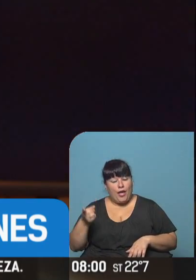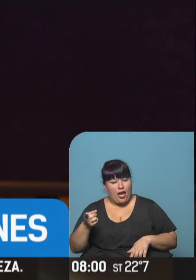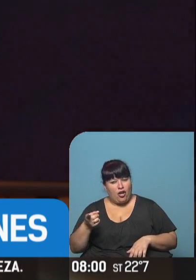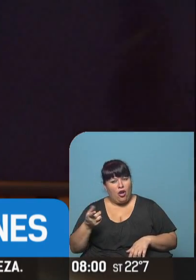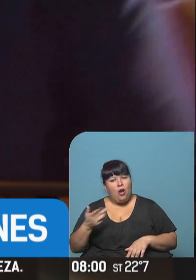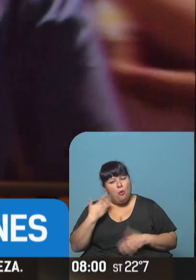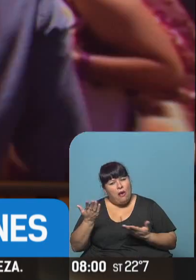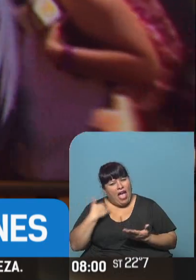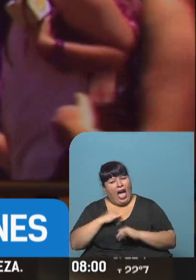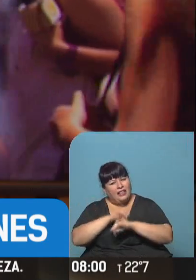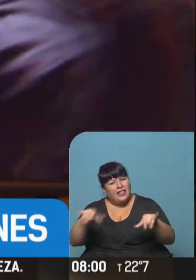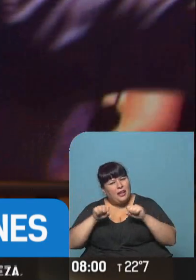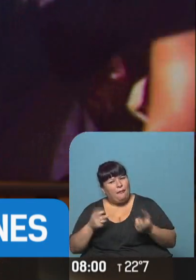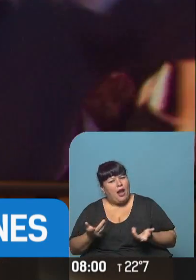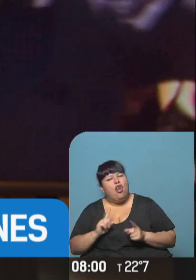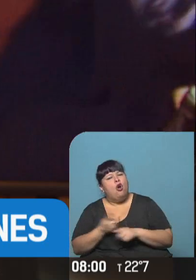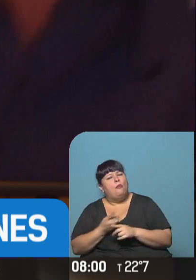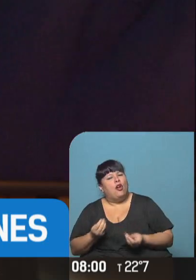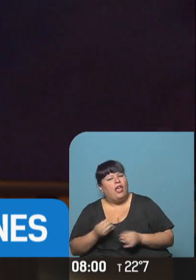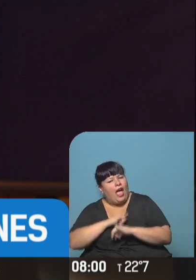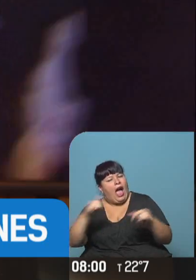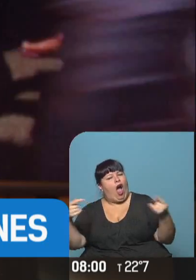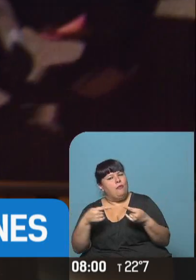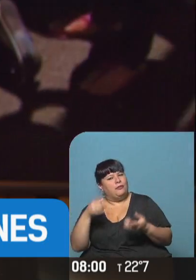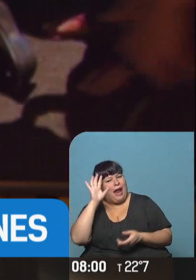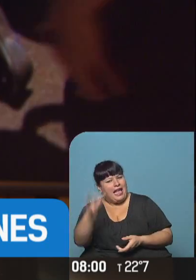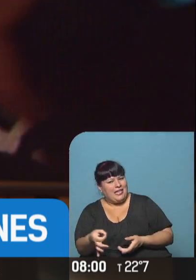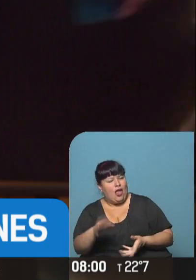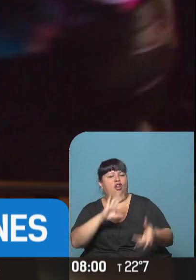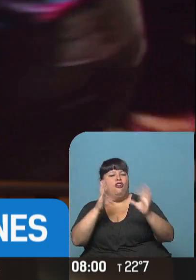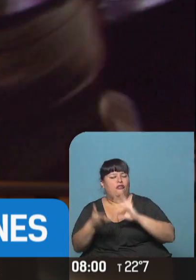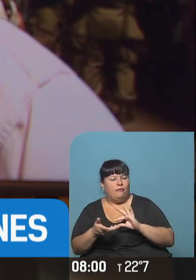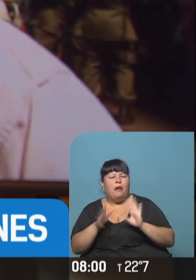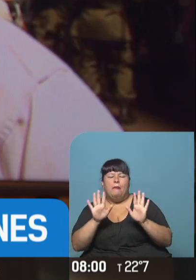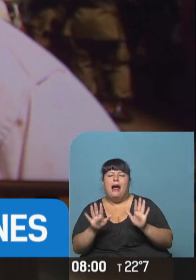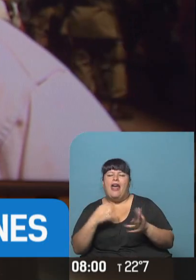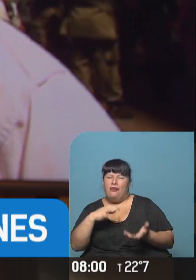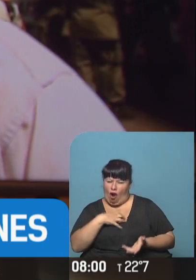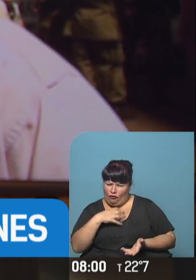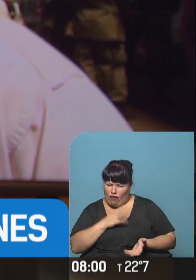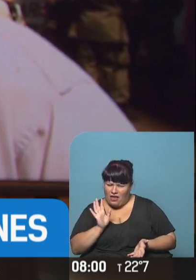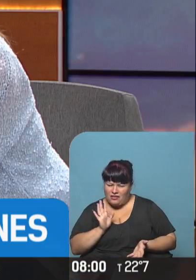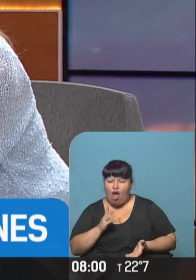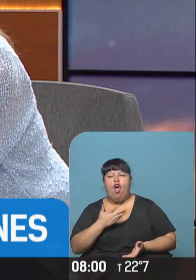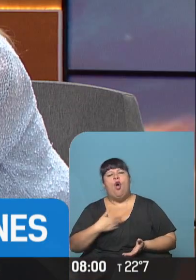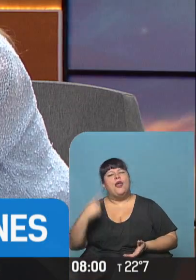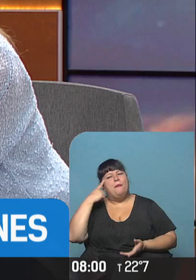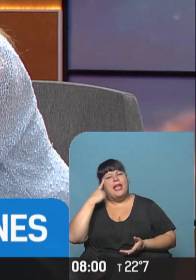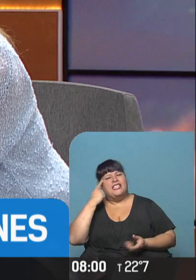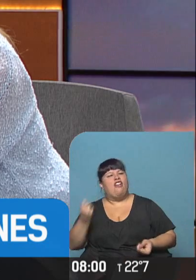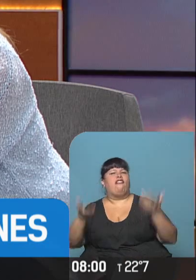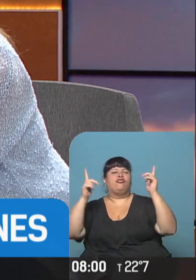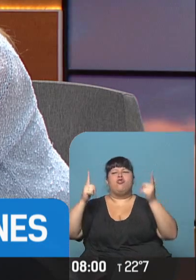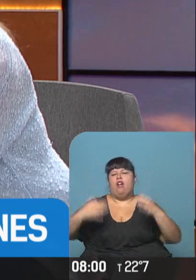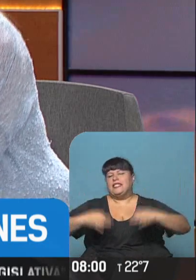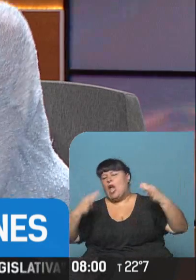lo podía haber trasladado temprano a la oposición y de esa manera... ¿Pasa por una cuestión de confianza? A ver, el gobierno cree que no va a haber inflación,